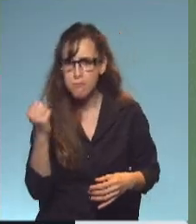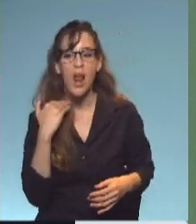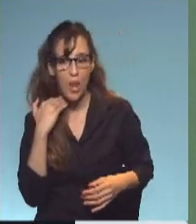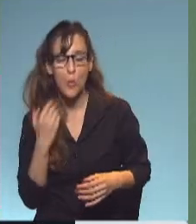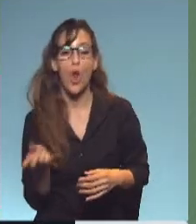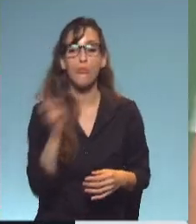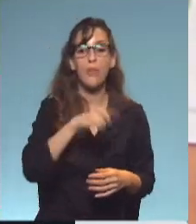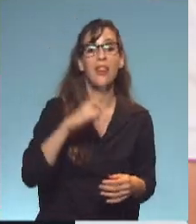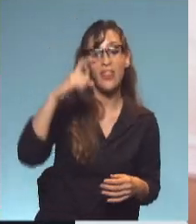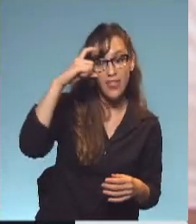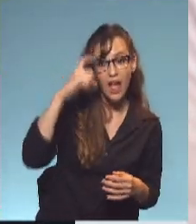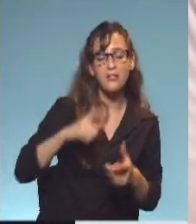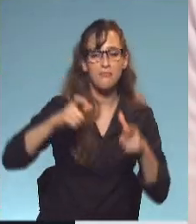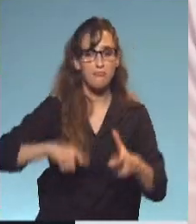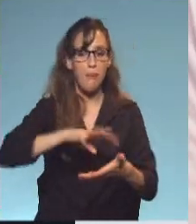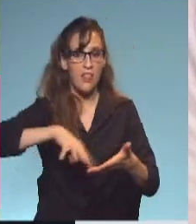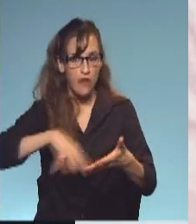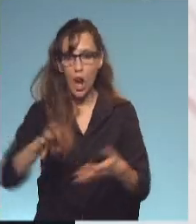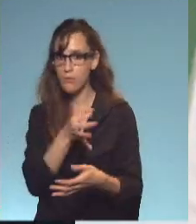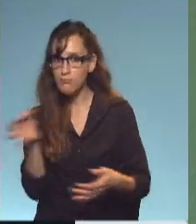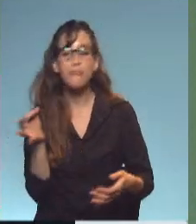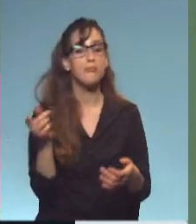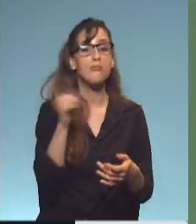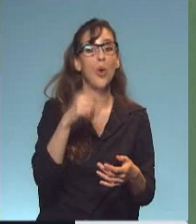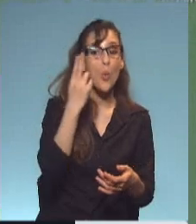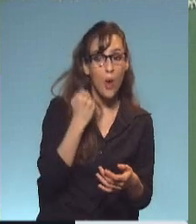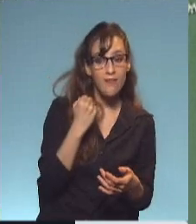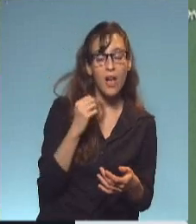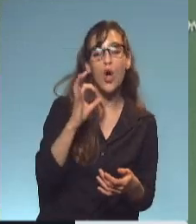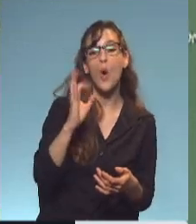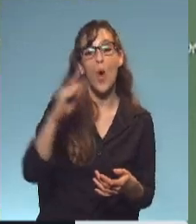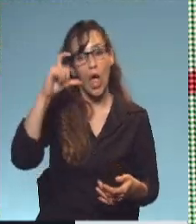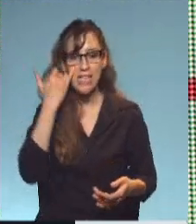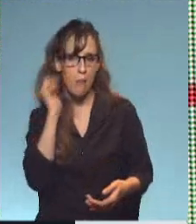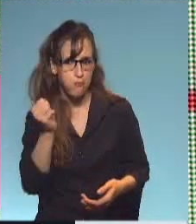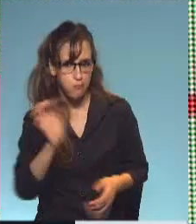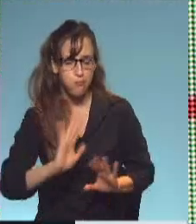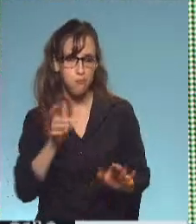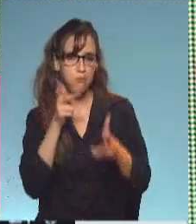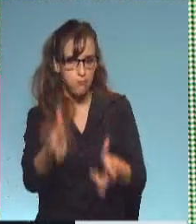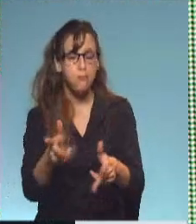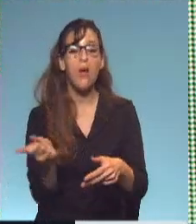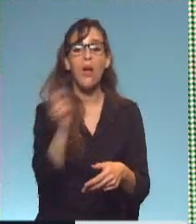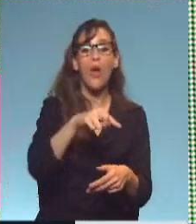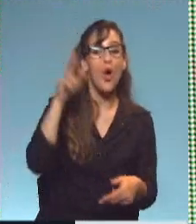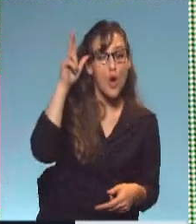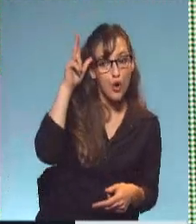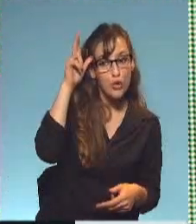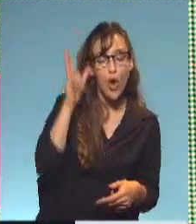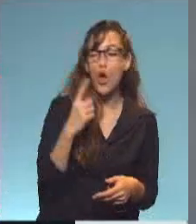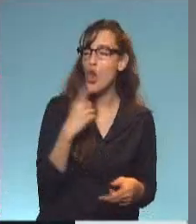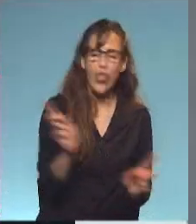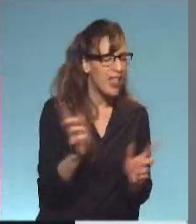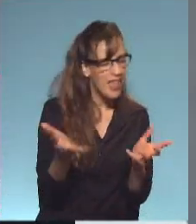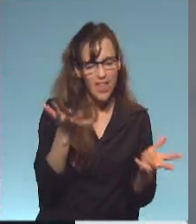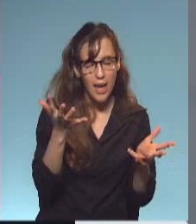Sí. Número 10, ya la dije, es pastafrola. Bien. Número 9, ya la dije y es oboe. Perfecto. Número 8, no la dije